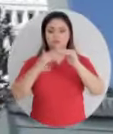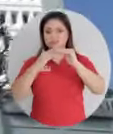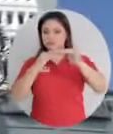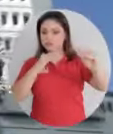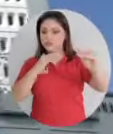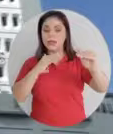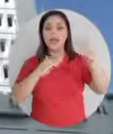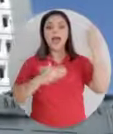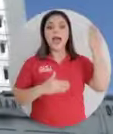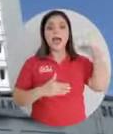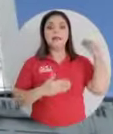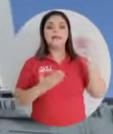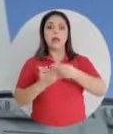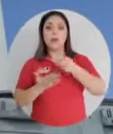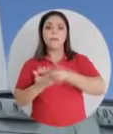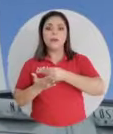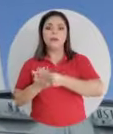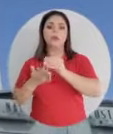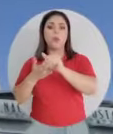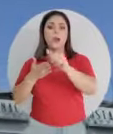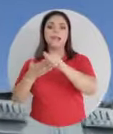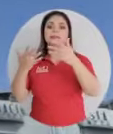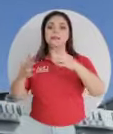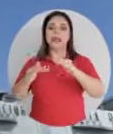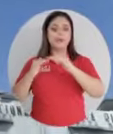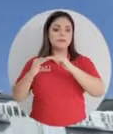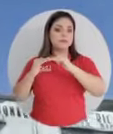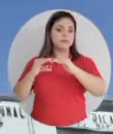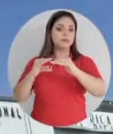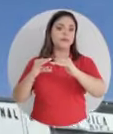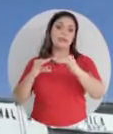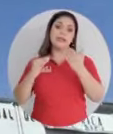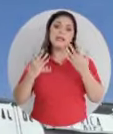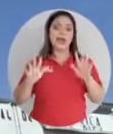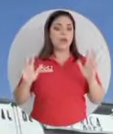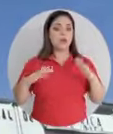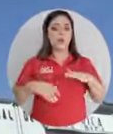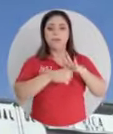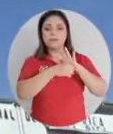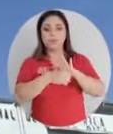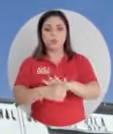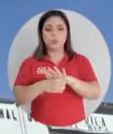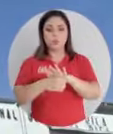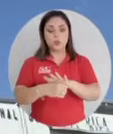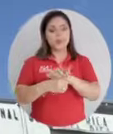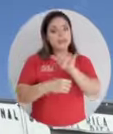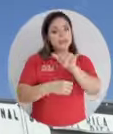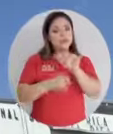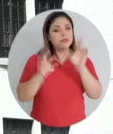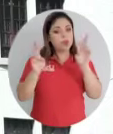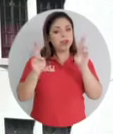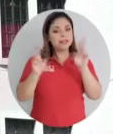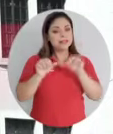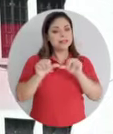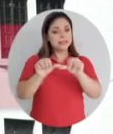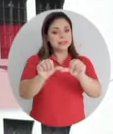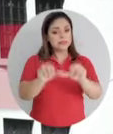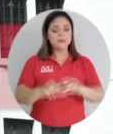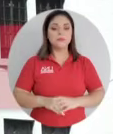pensiones que estaban comprando muchos dólares se sostuvo, y ya eso no genera tanta presión en la demanda y por supuesto en el efecto en el tipo de